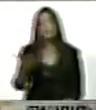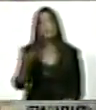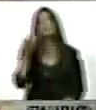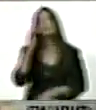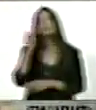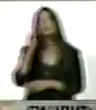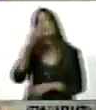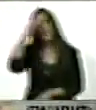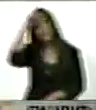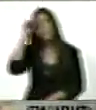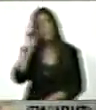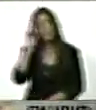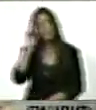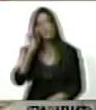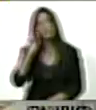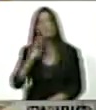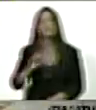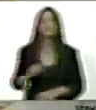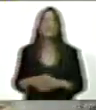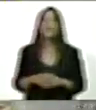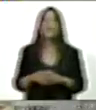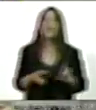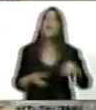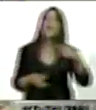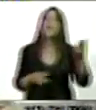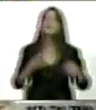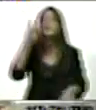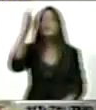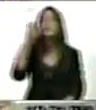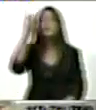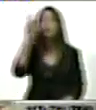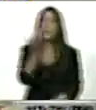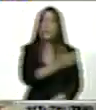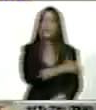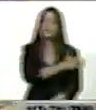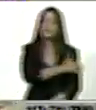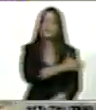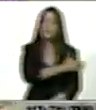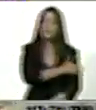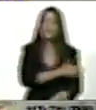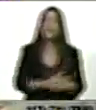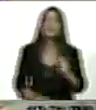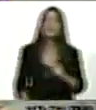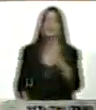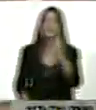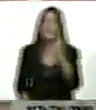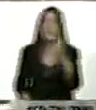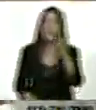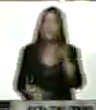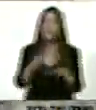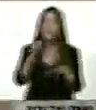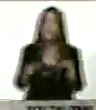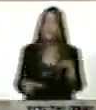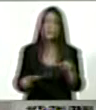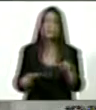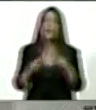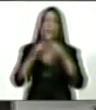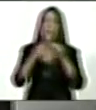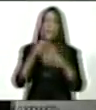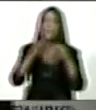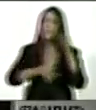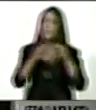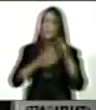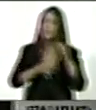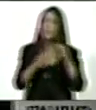es Héctor Rodríguez, un diputado de la bancada opositora y dos representantes, dos consultores jurídicos, uno